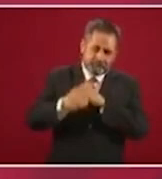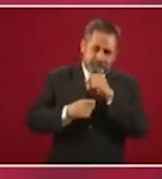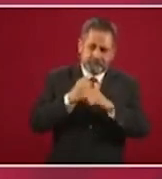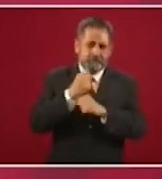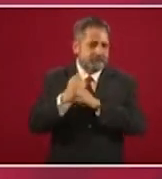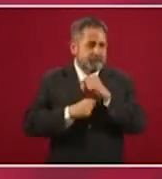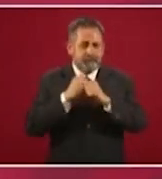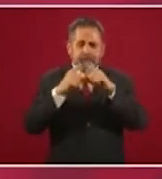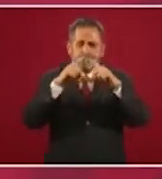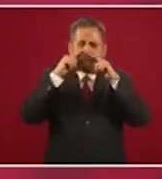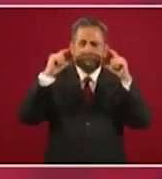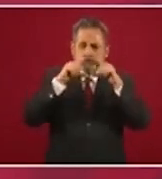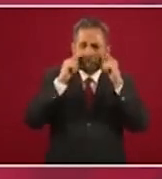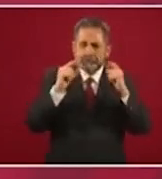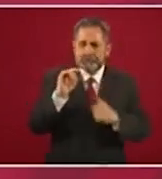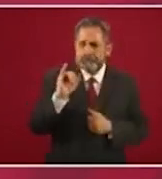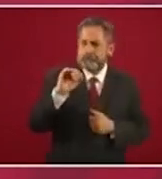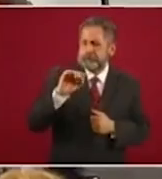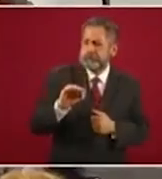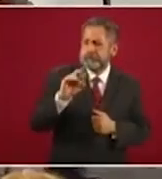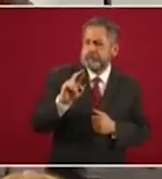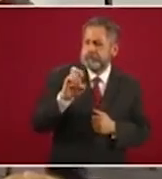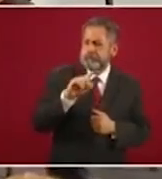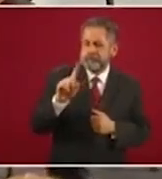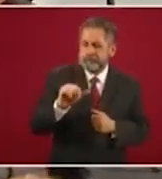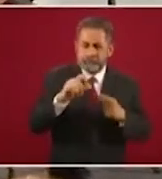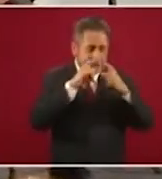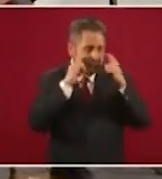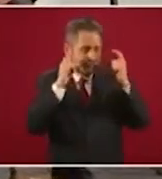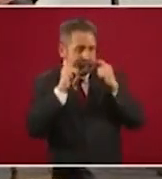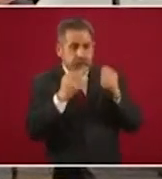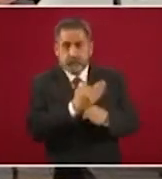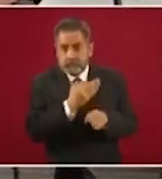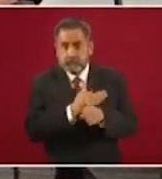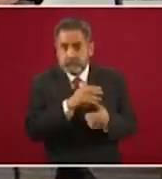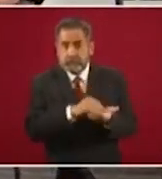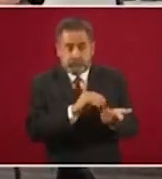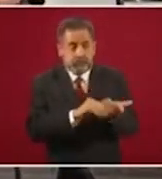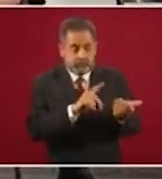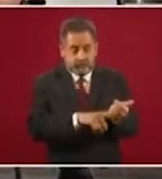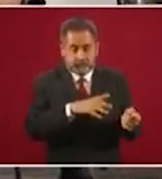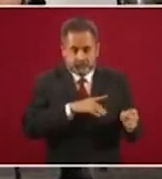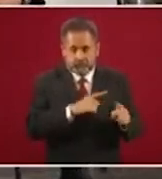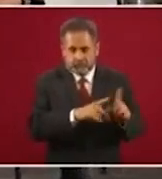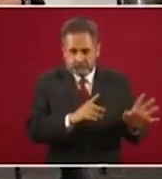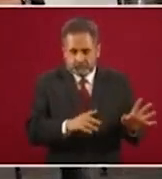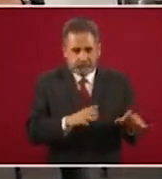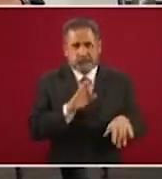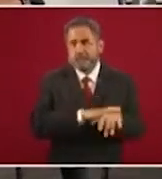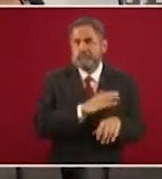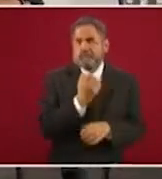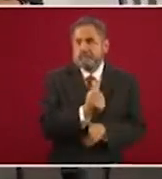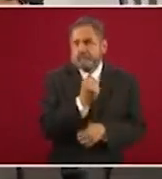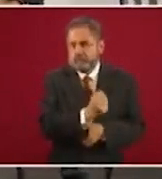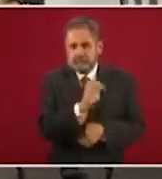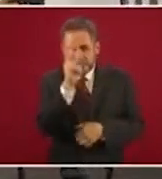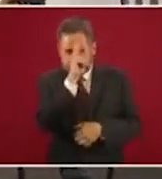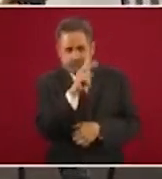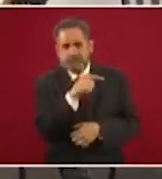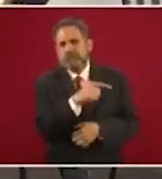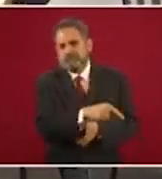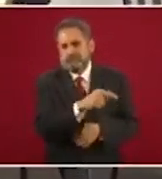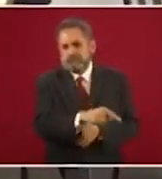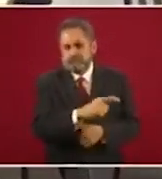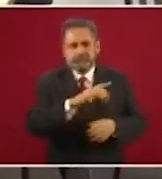la influenza. La misma influenza que hoy estamos viviendo, estamos a mitad de la temporada de influenza, es más agresiva en términos de